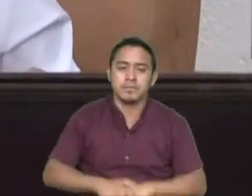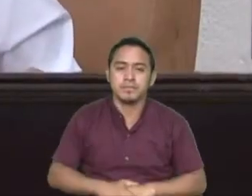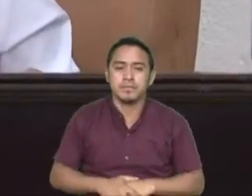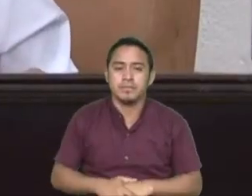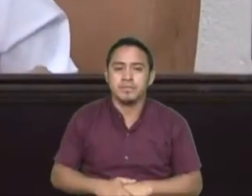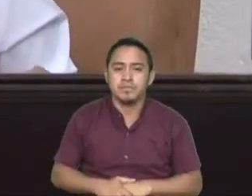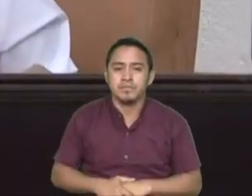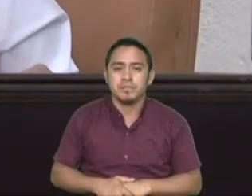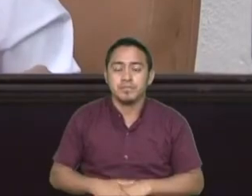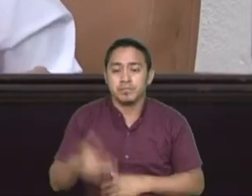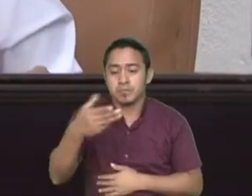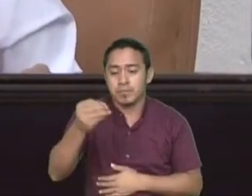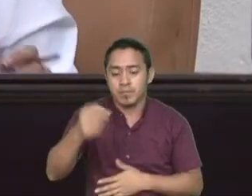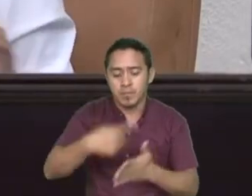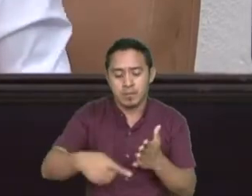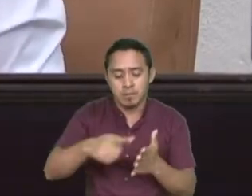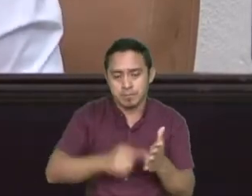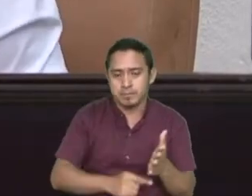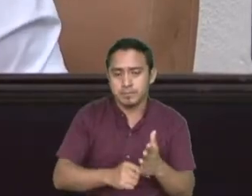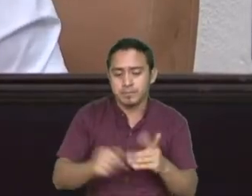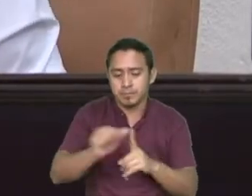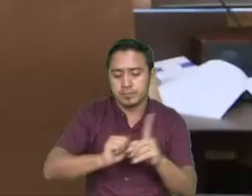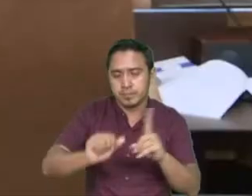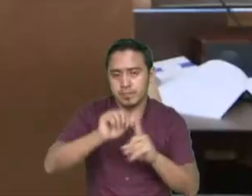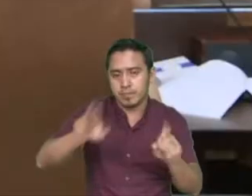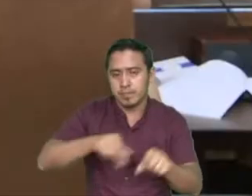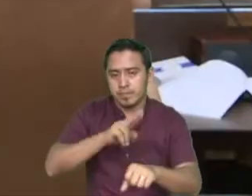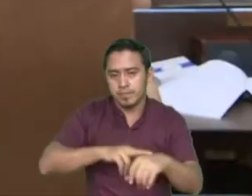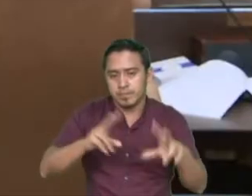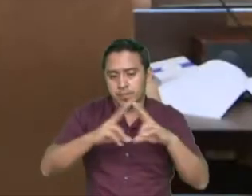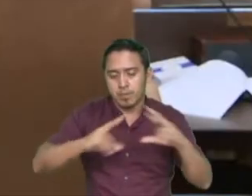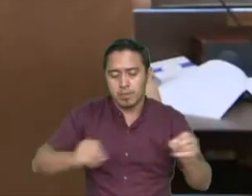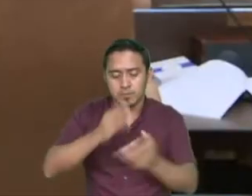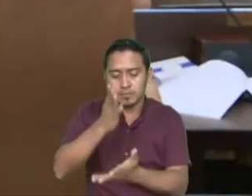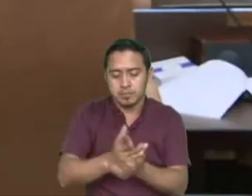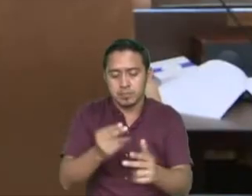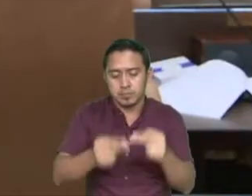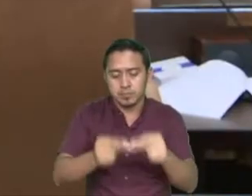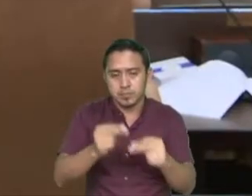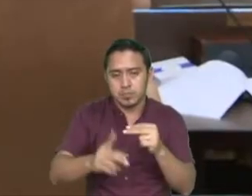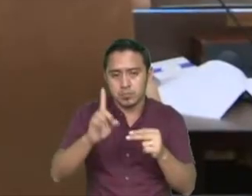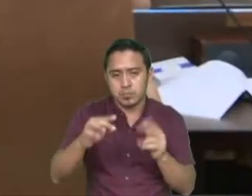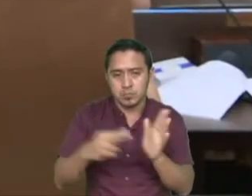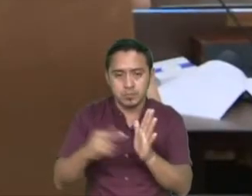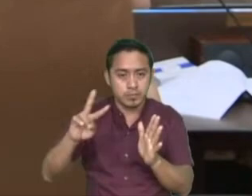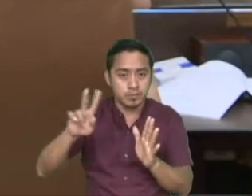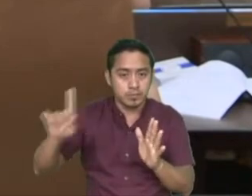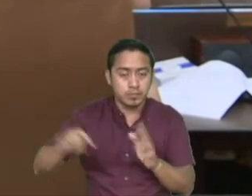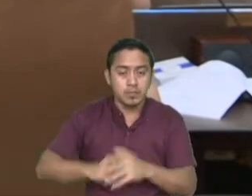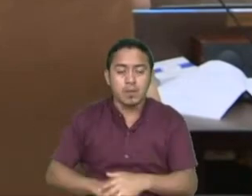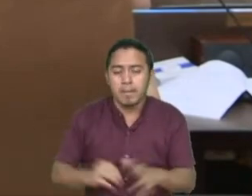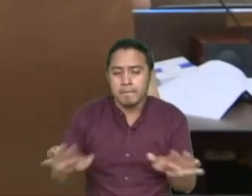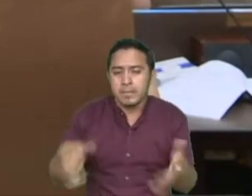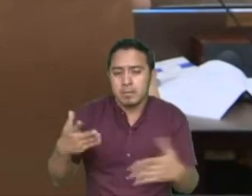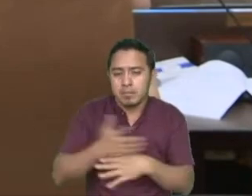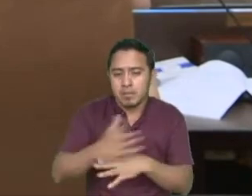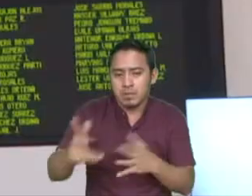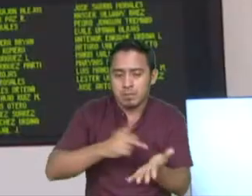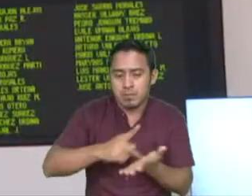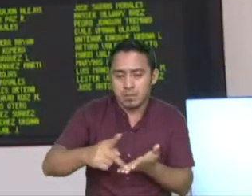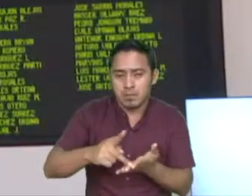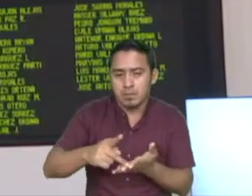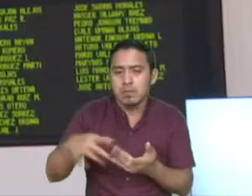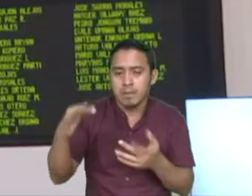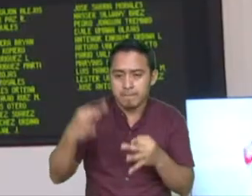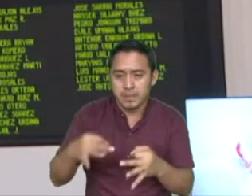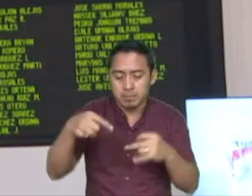Con 90 votos a favor, fue aprobada este lunes 12 de abril la convocatoria para dar inicio al proceso de elección de nuevos